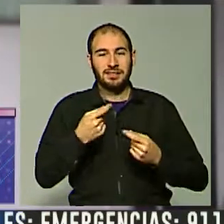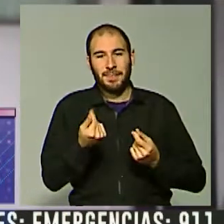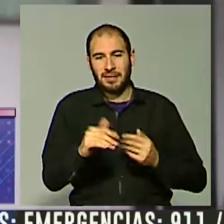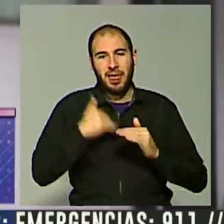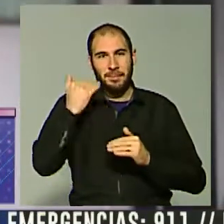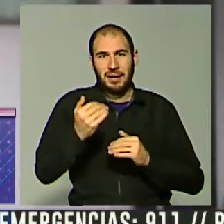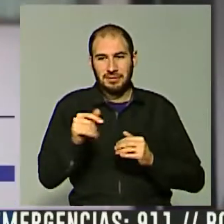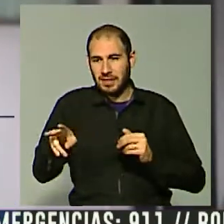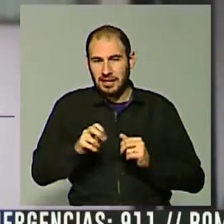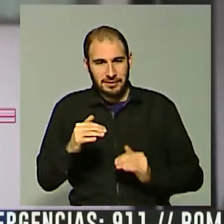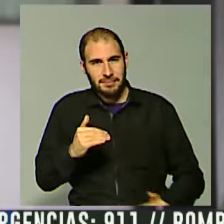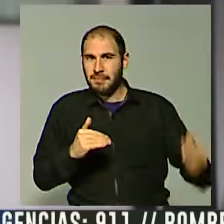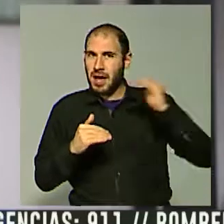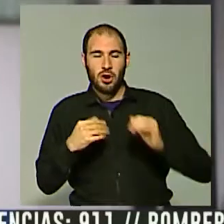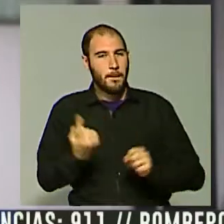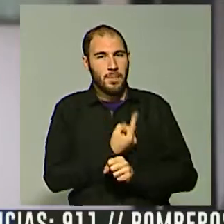plata de lo que le ingresa.